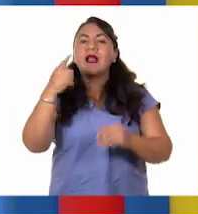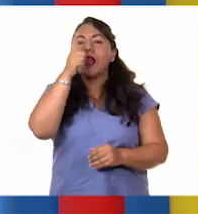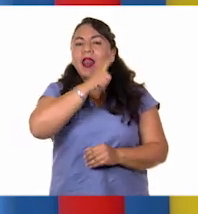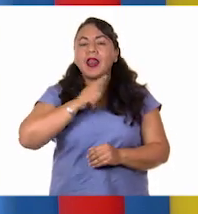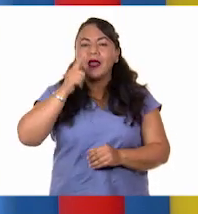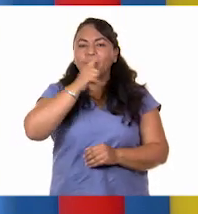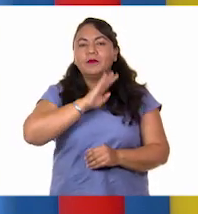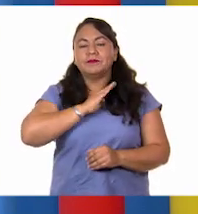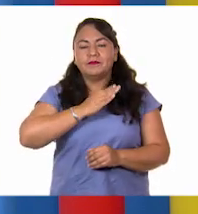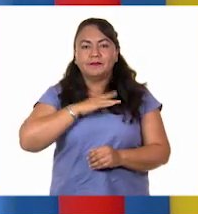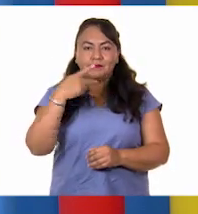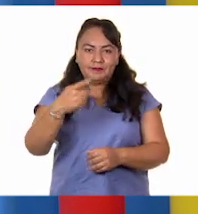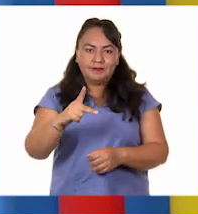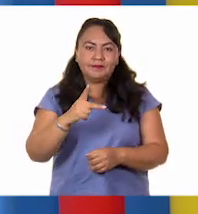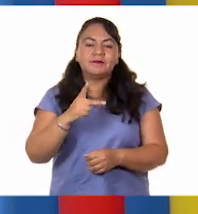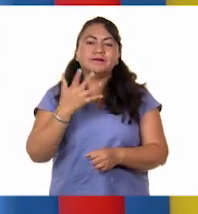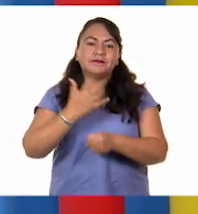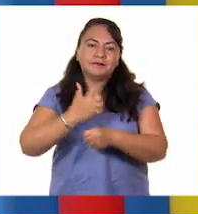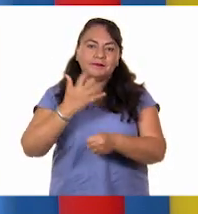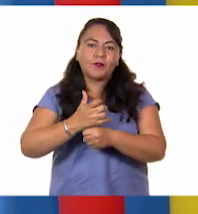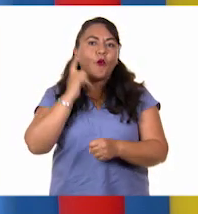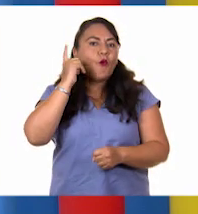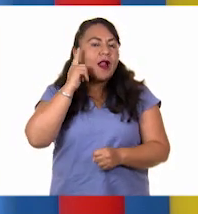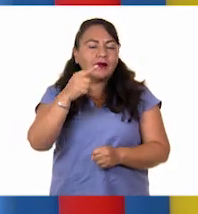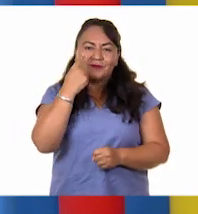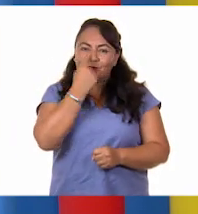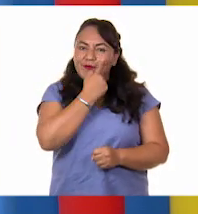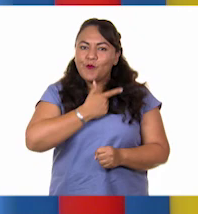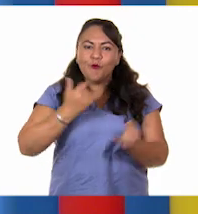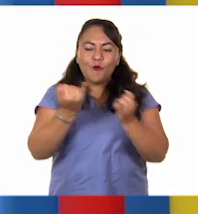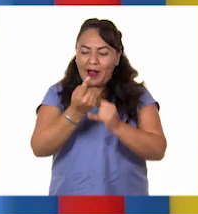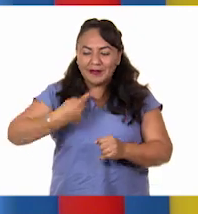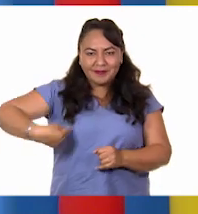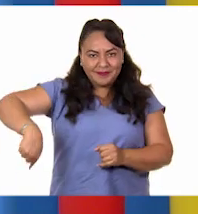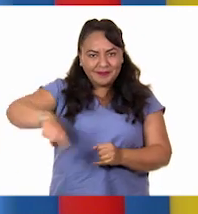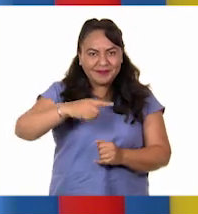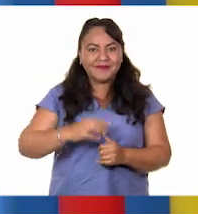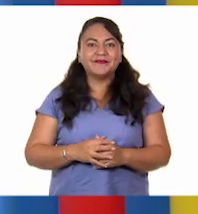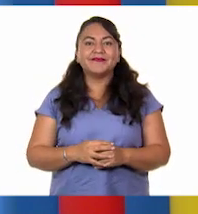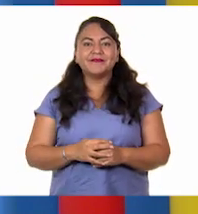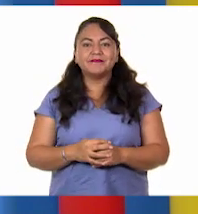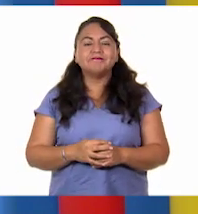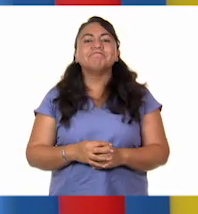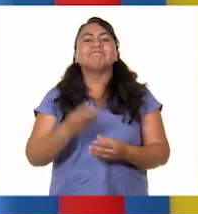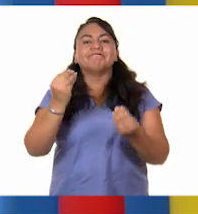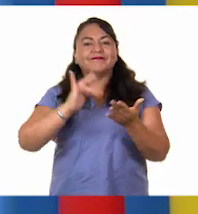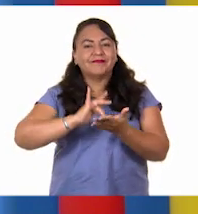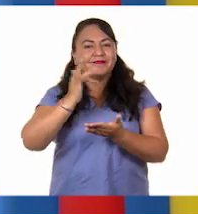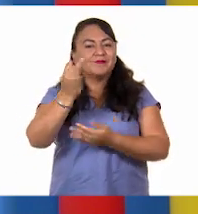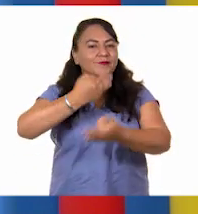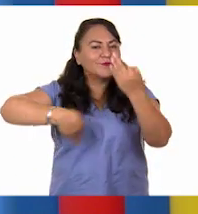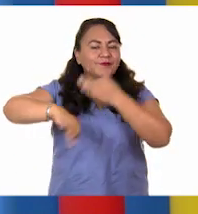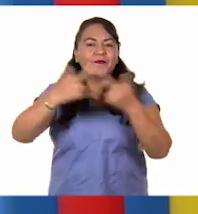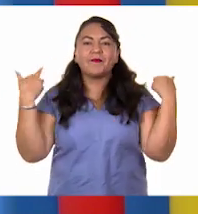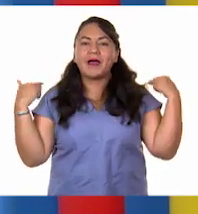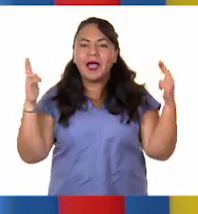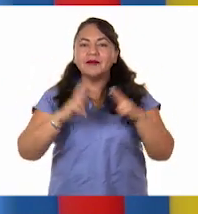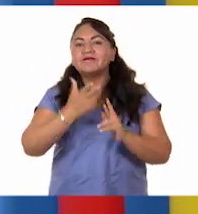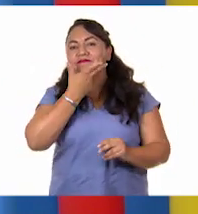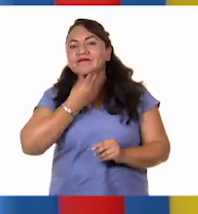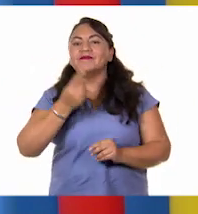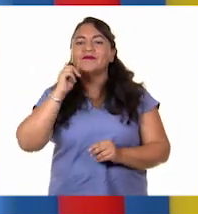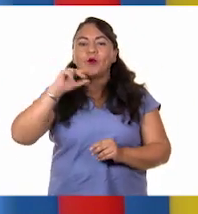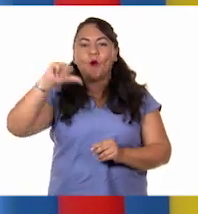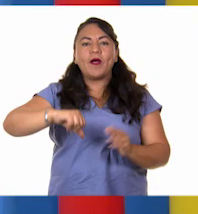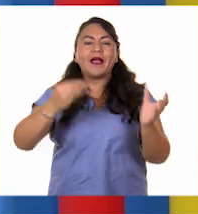español de quinto grado. Espero que lo hayas disfrutado tanto como nosotros. Le damos las gracias a las maestras y los maestros que el